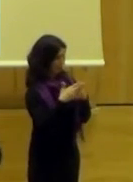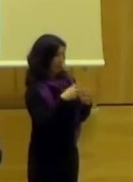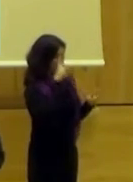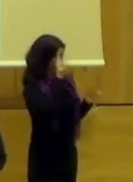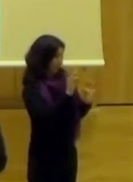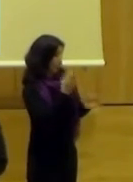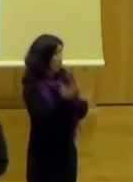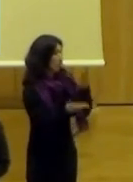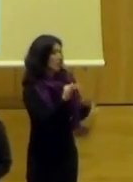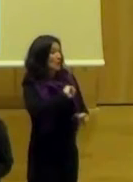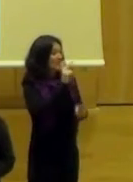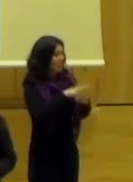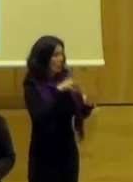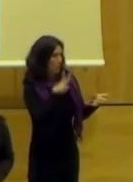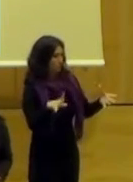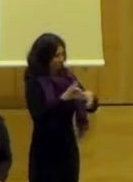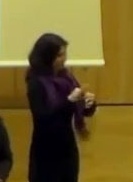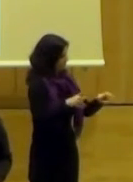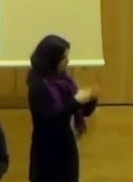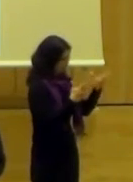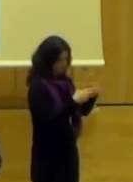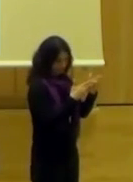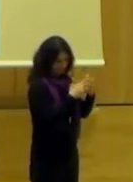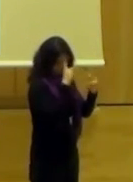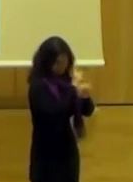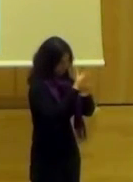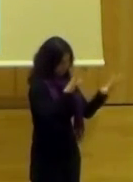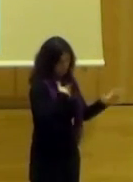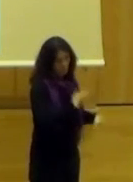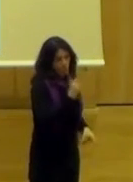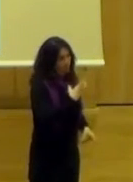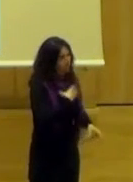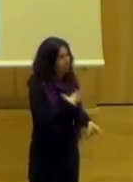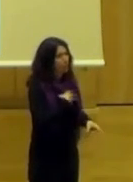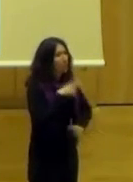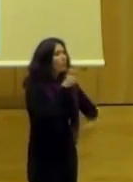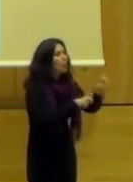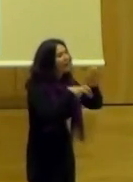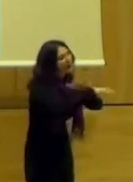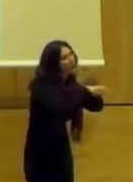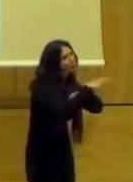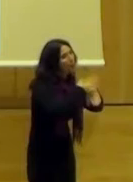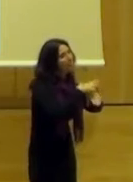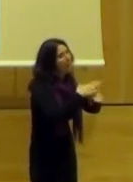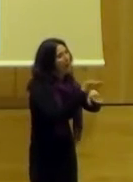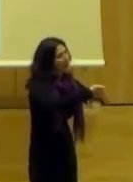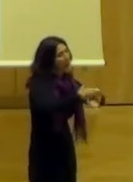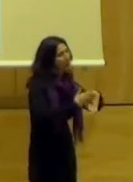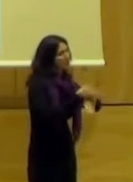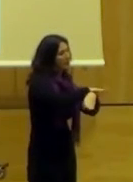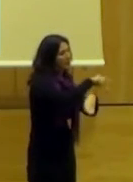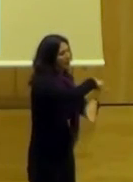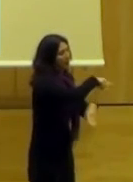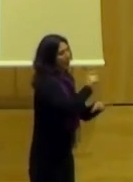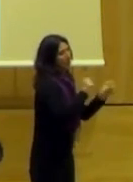por justicia y dos por cohesión social. No podíamos solamente trabajar en búsqueda de recursos para una parte de la